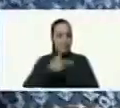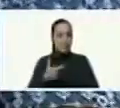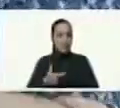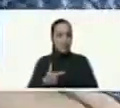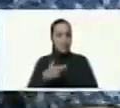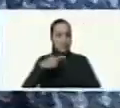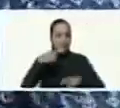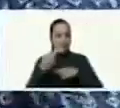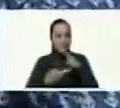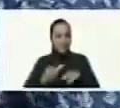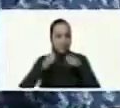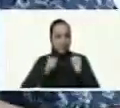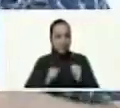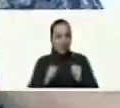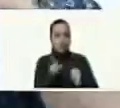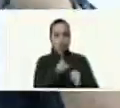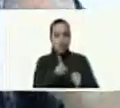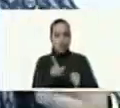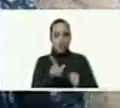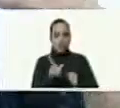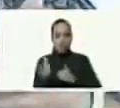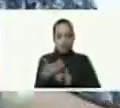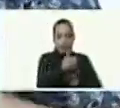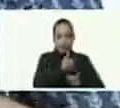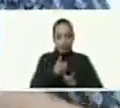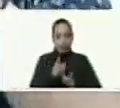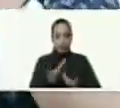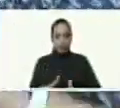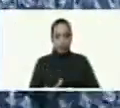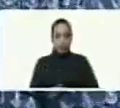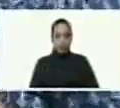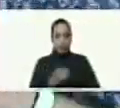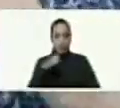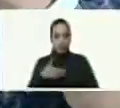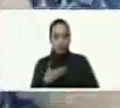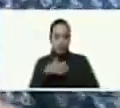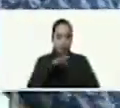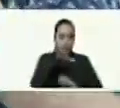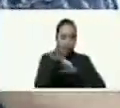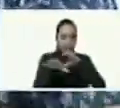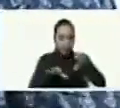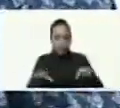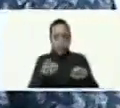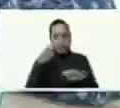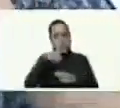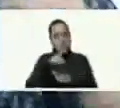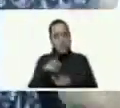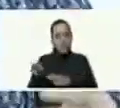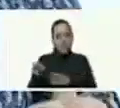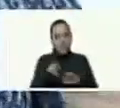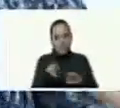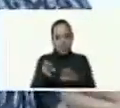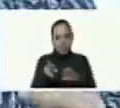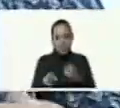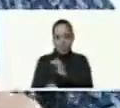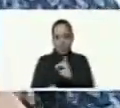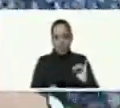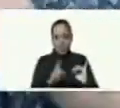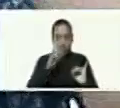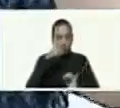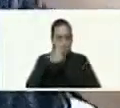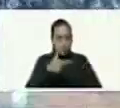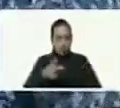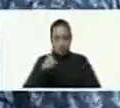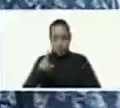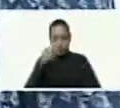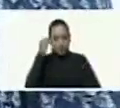sin ser sectaria. Y esa capacidad de haber navegado por los diferentes riachuelos de la izquierda sin que nadie la cuestionara y